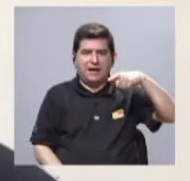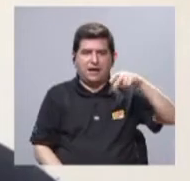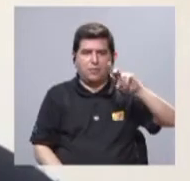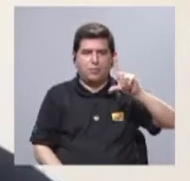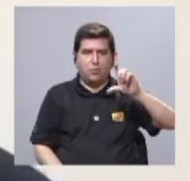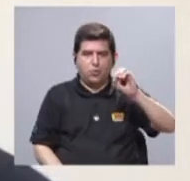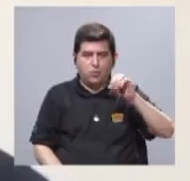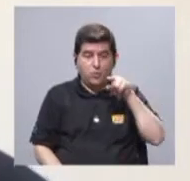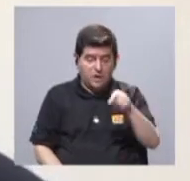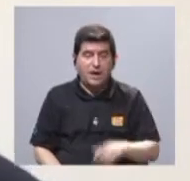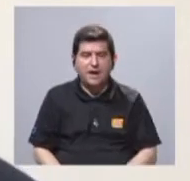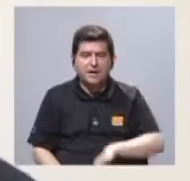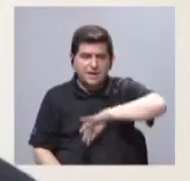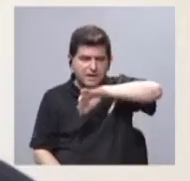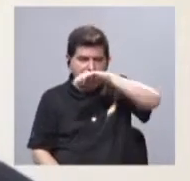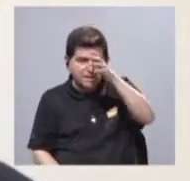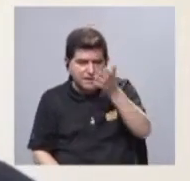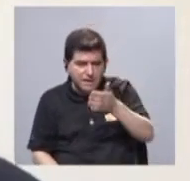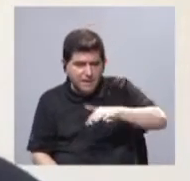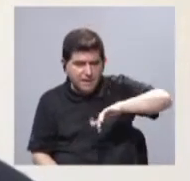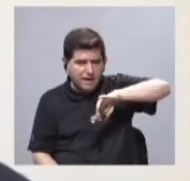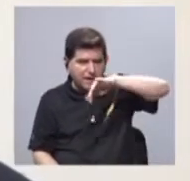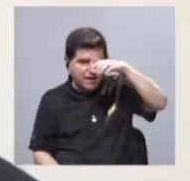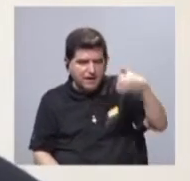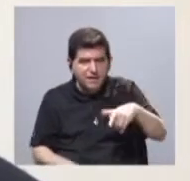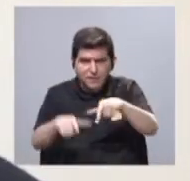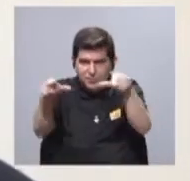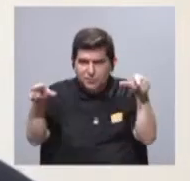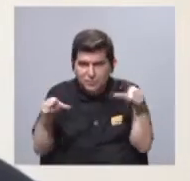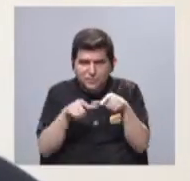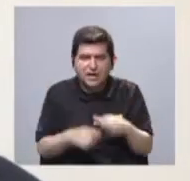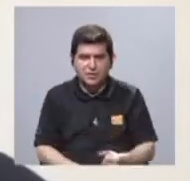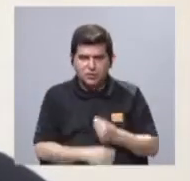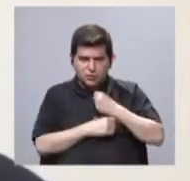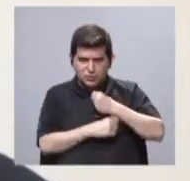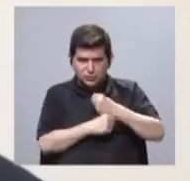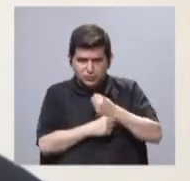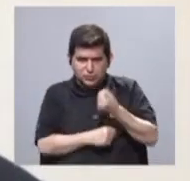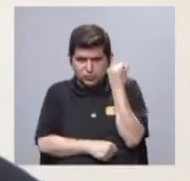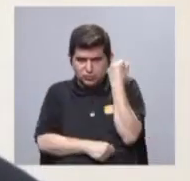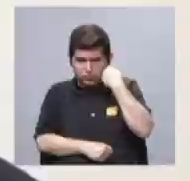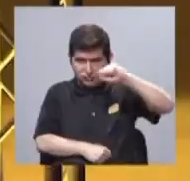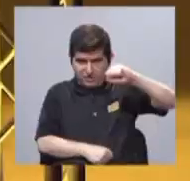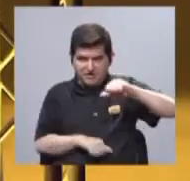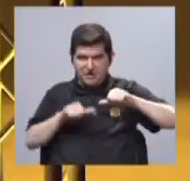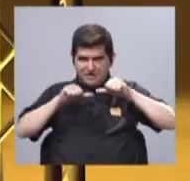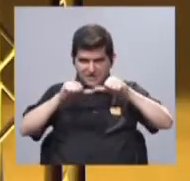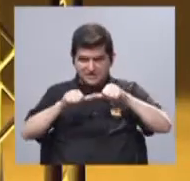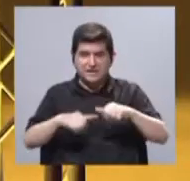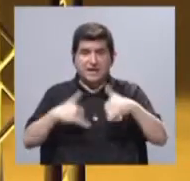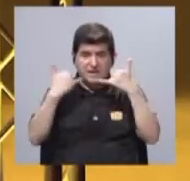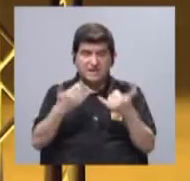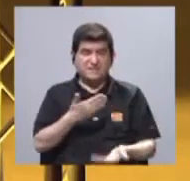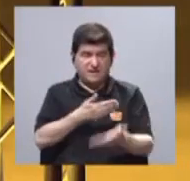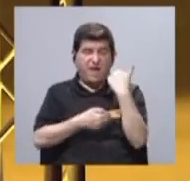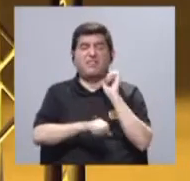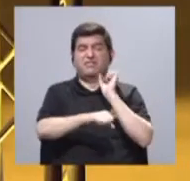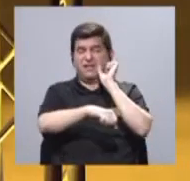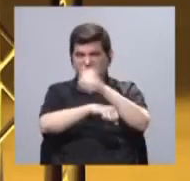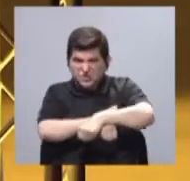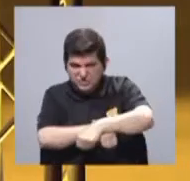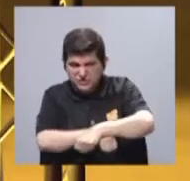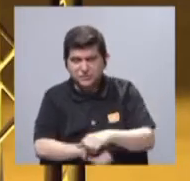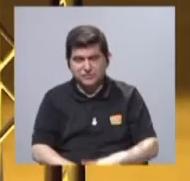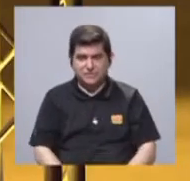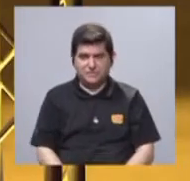donde subsistían en montañas de esa región tropas insurgentes todavía, aunque ya habían